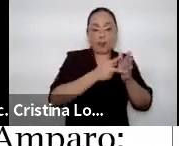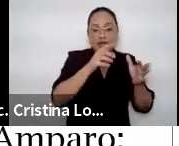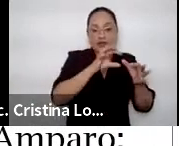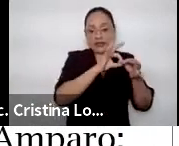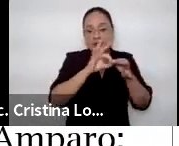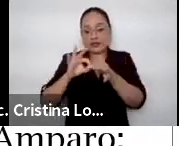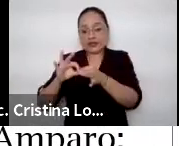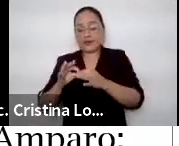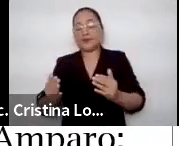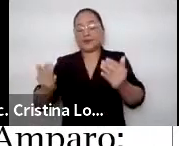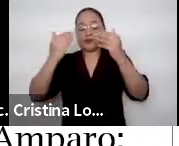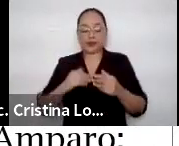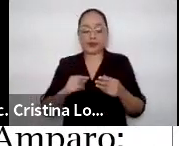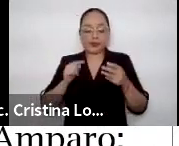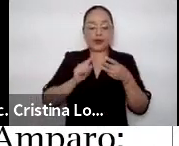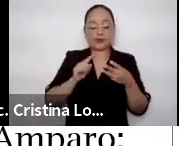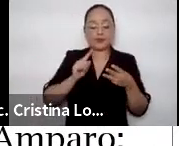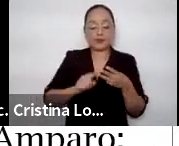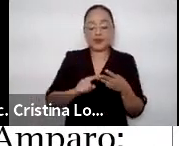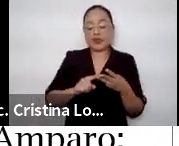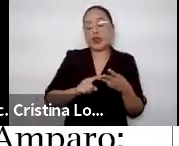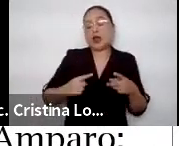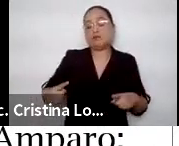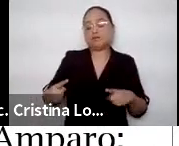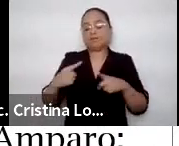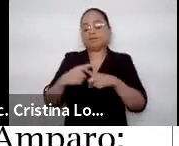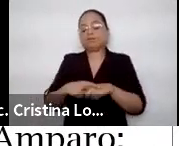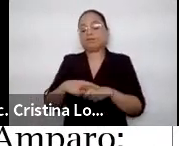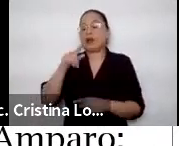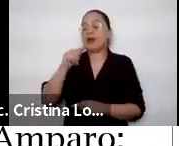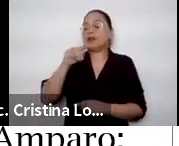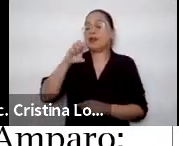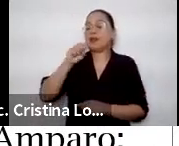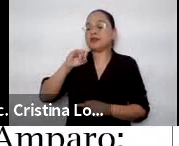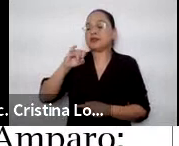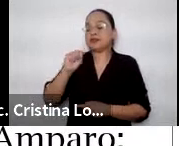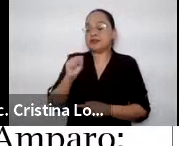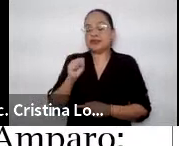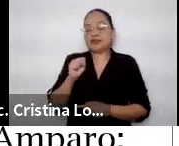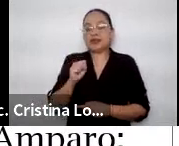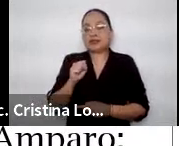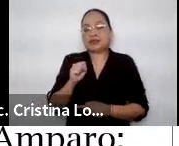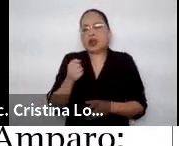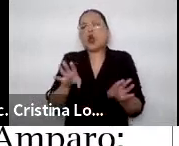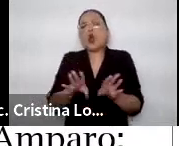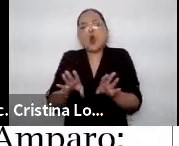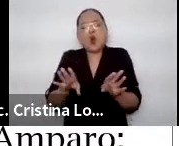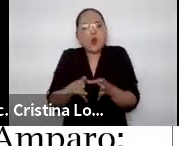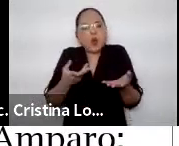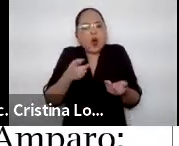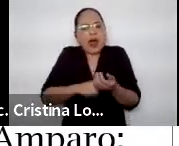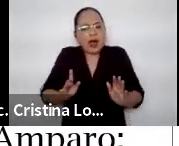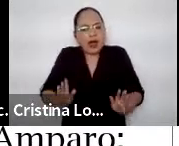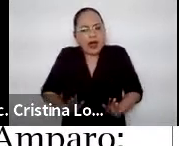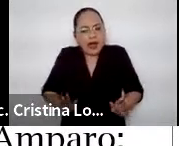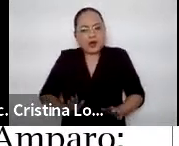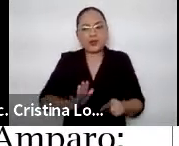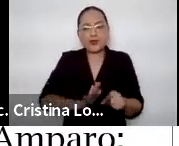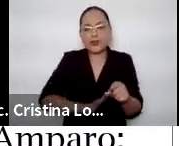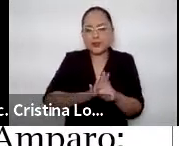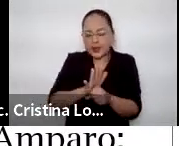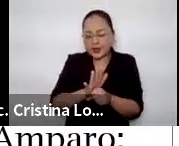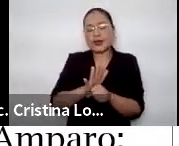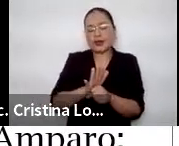de tesis, ¿cómo se forma este sistema de integración de la jurisprudencia? Este sistema tiene como